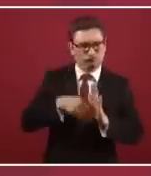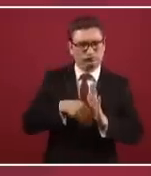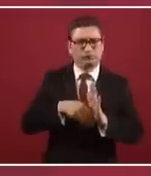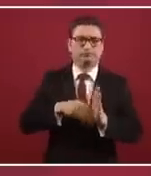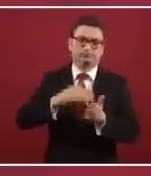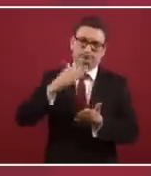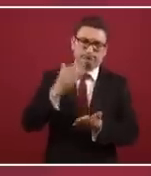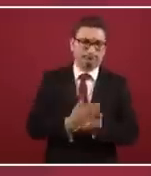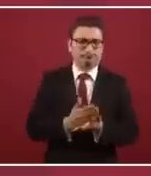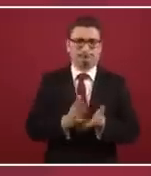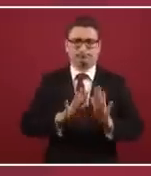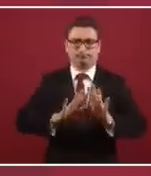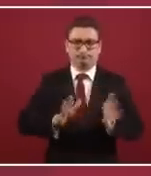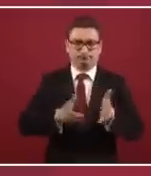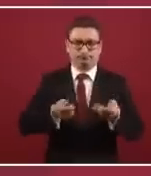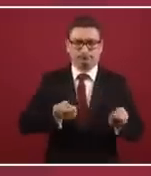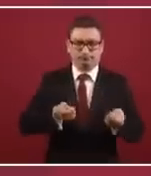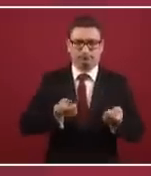ya se estabilizó.